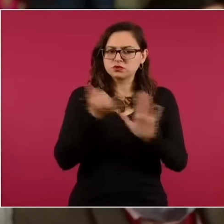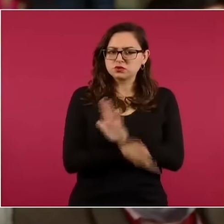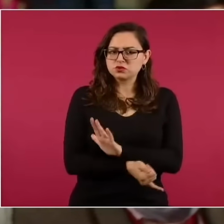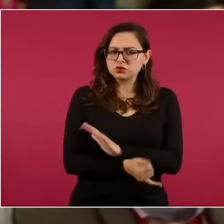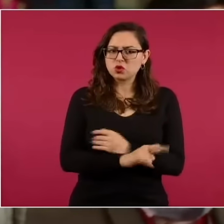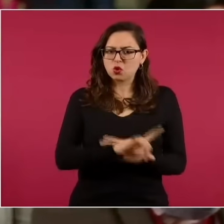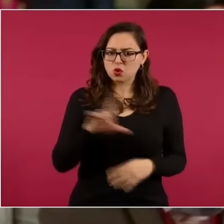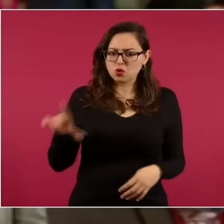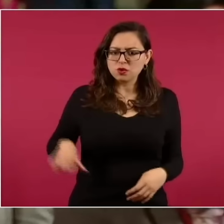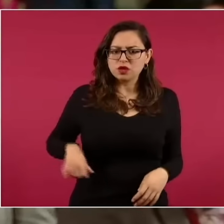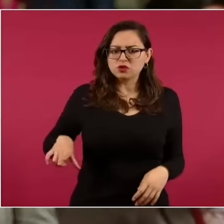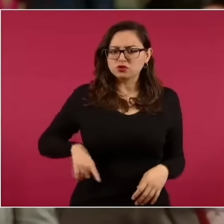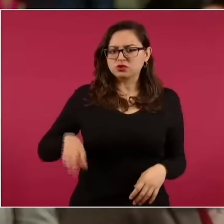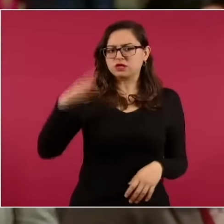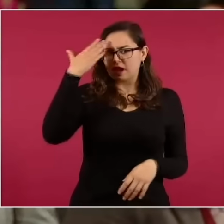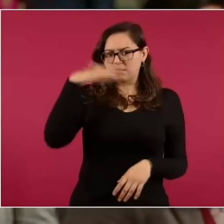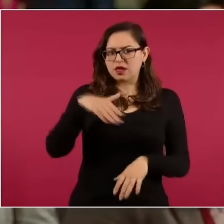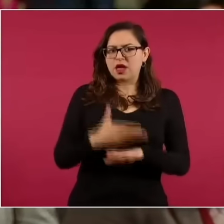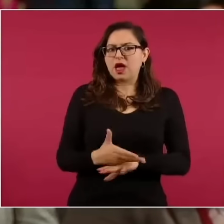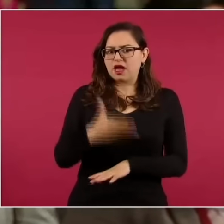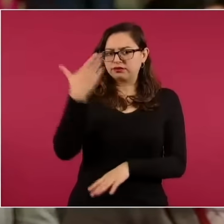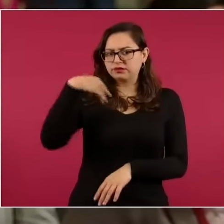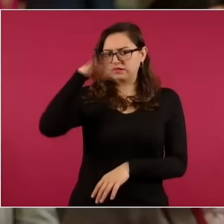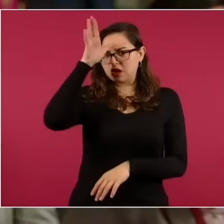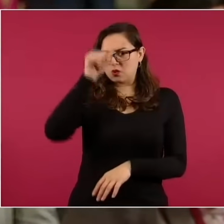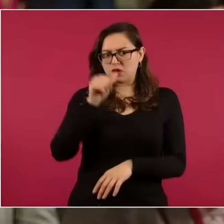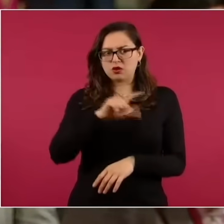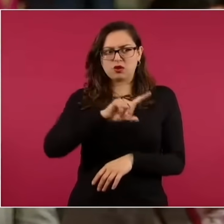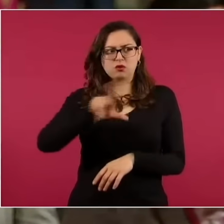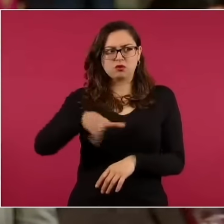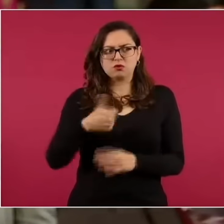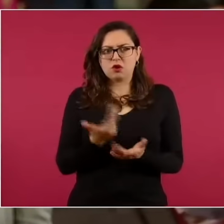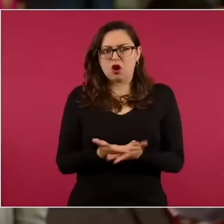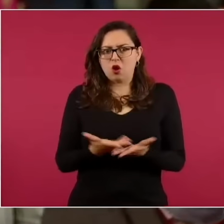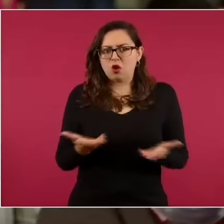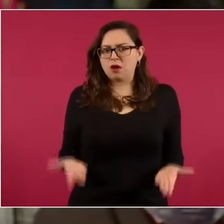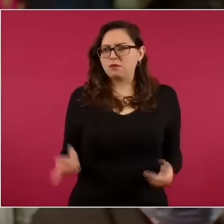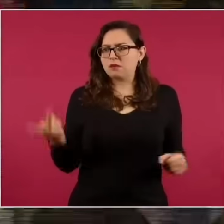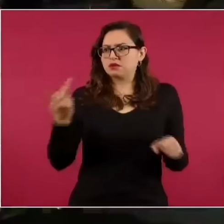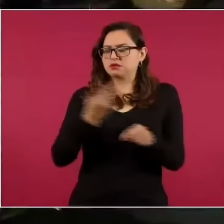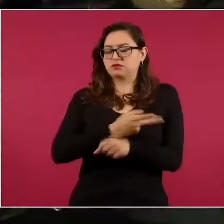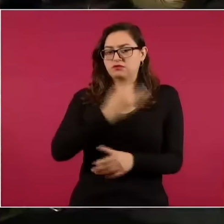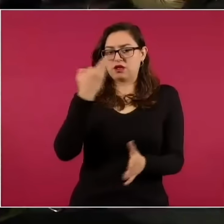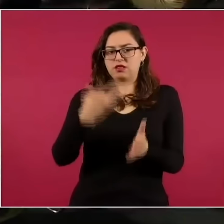se firmó este acuerdo y qué es lo que está pasando, ¿no? Porque hay como una desinformación.